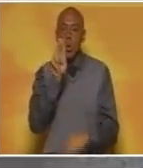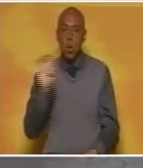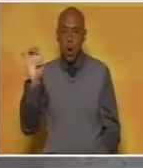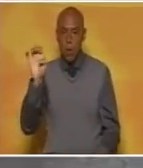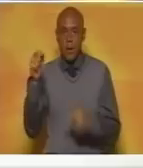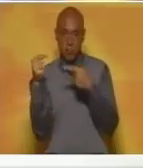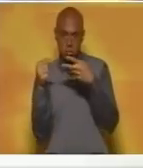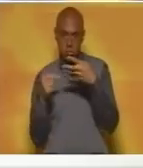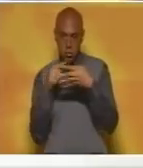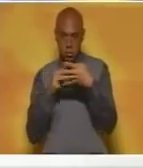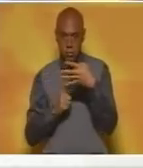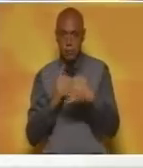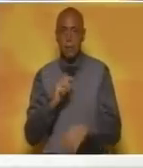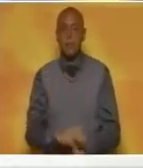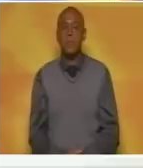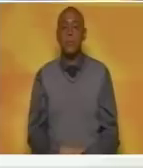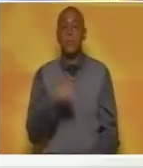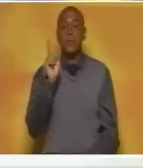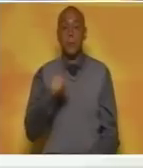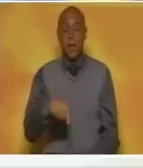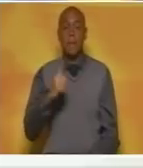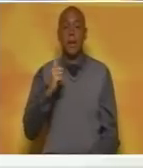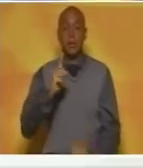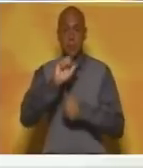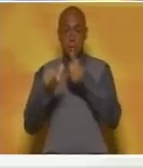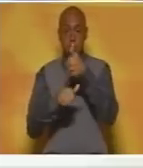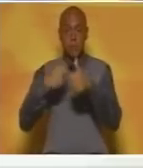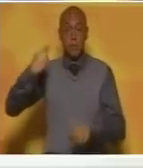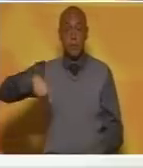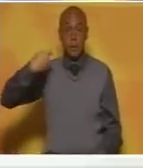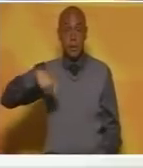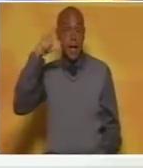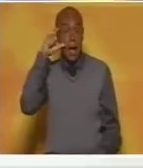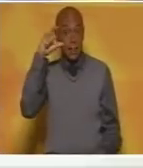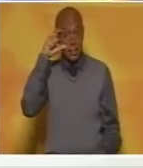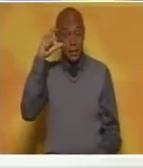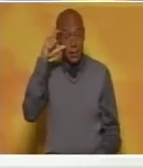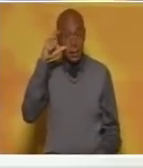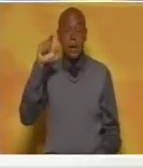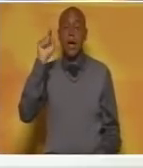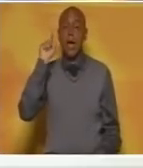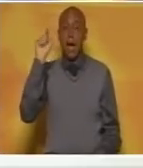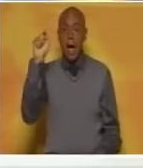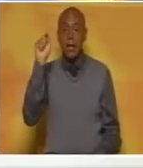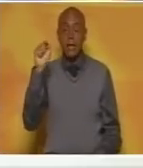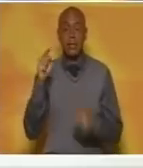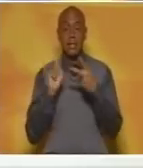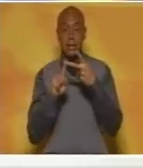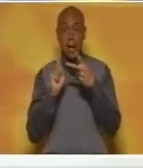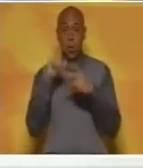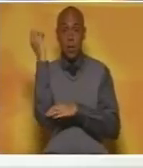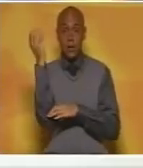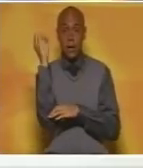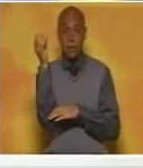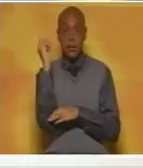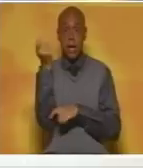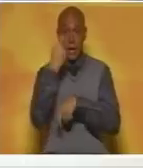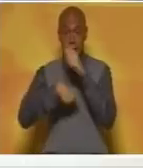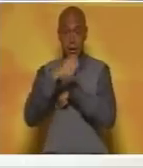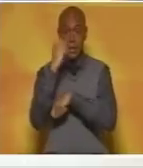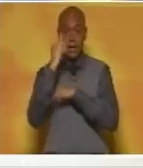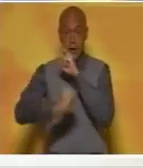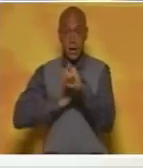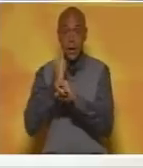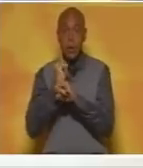Europea. Y la vicepresidenta de la República, Delcy Rodríguez, intervino en la instalación de la segunda asamblea de la Alianza Solar